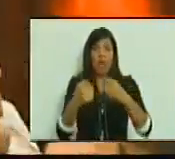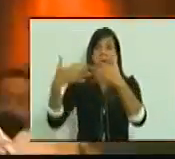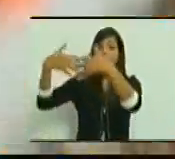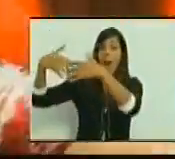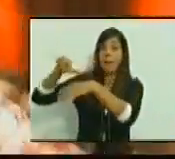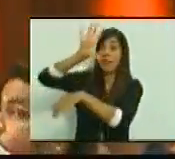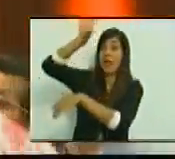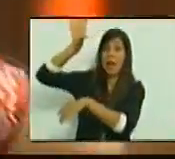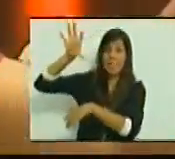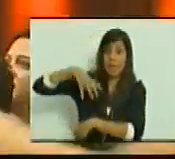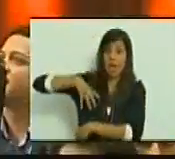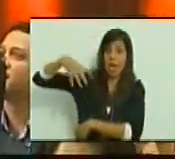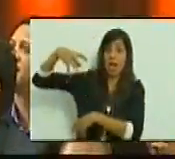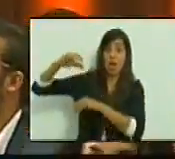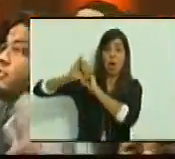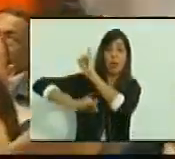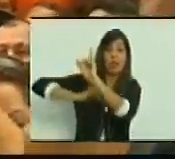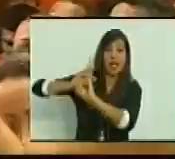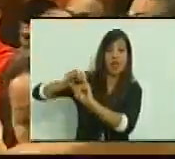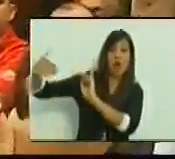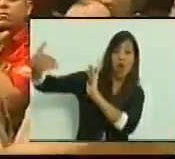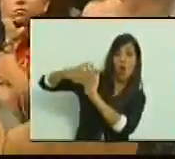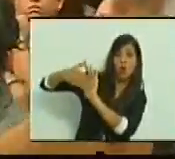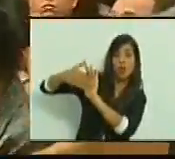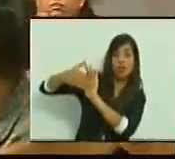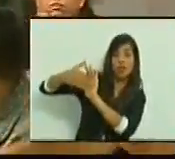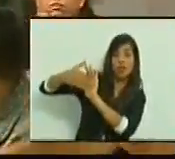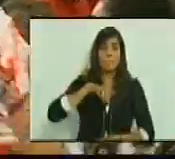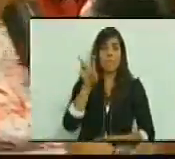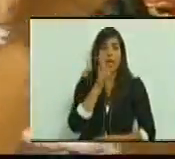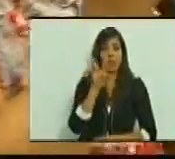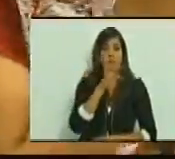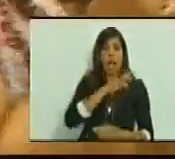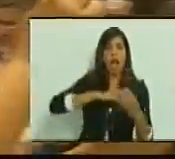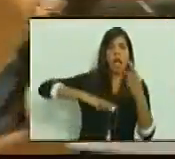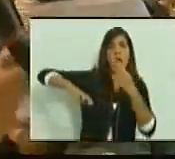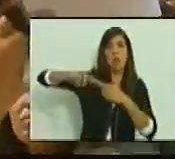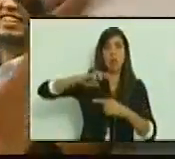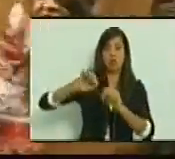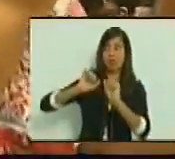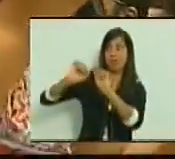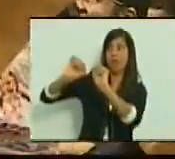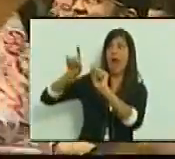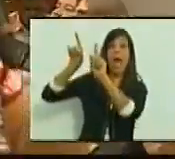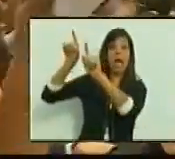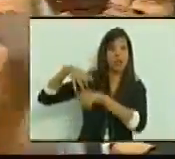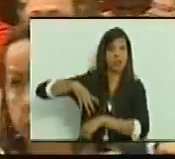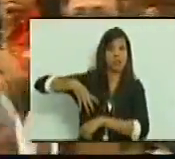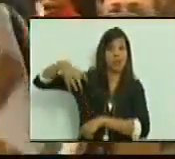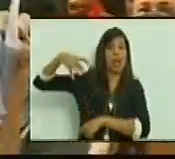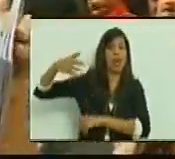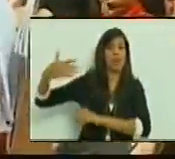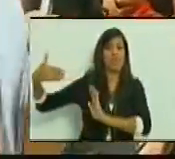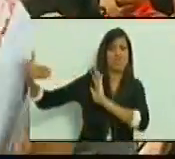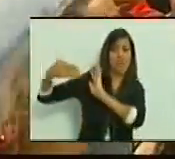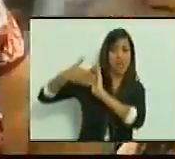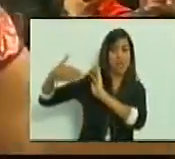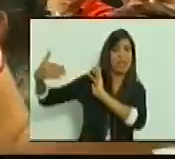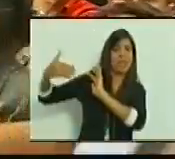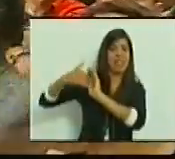corporativas que tienen la intención, porque sigue siendo una lucha socialista y el sistema capital que hoy sigue